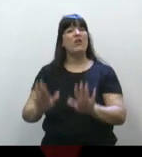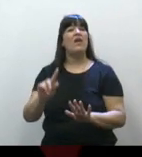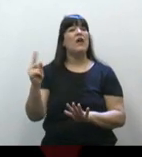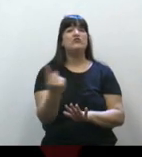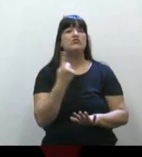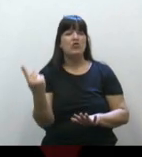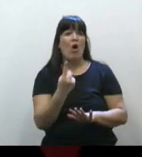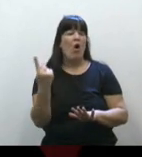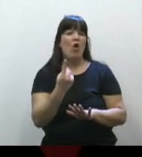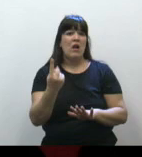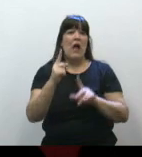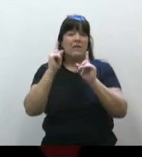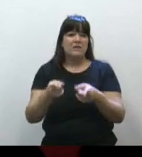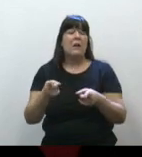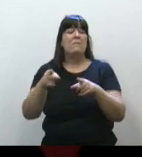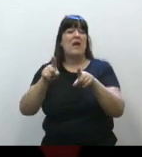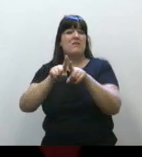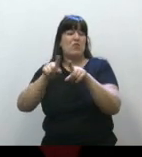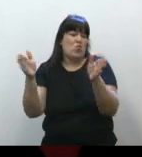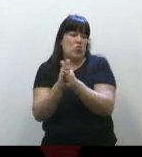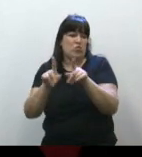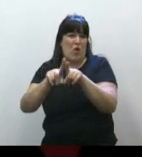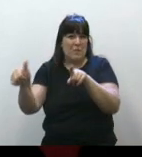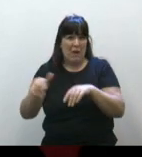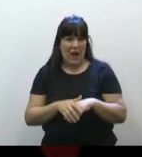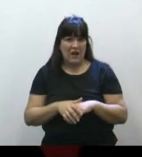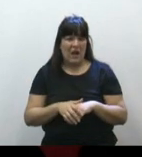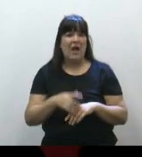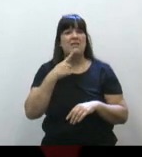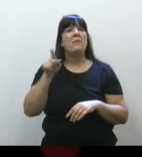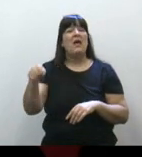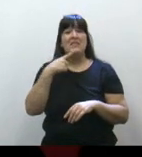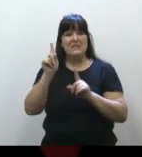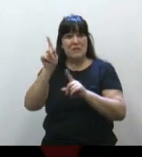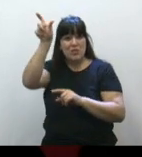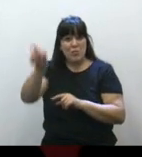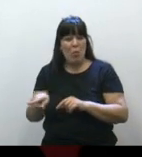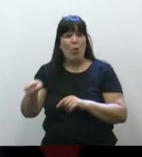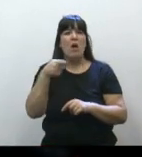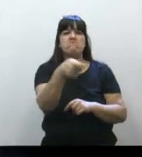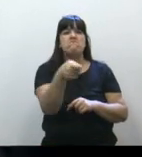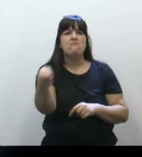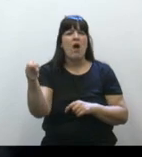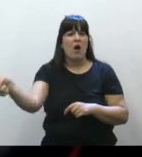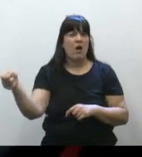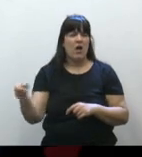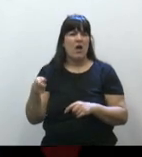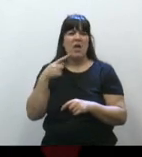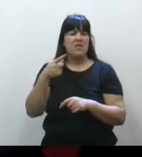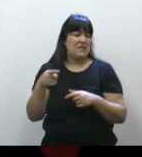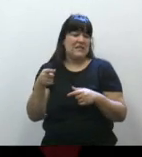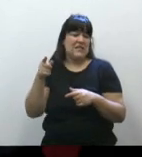sobreviviente y una hermanita la calificaron también de genocida una parte de la sociedad francesa